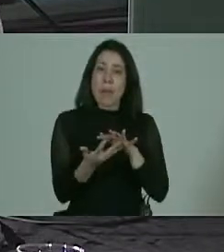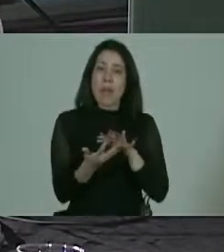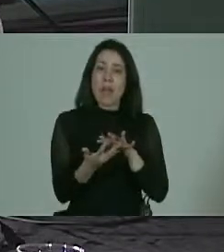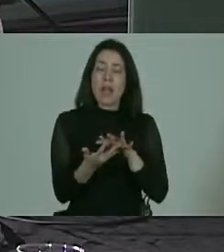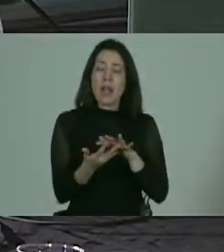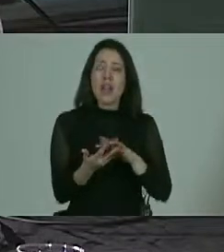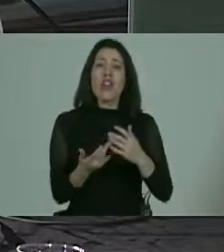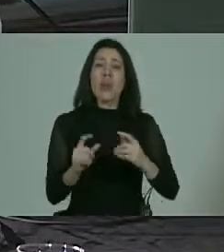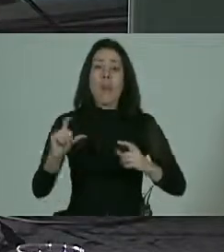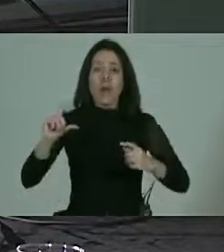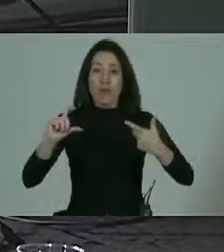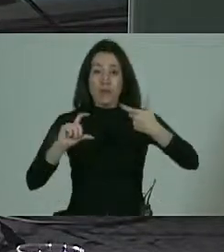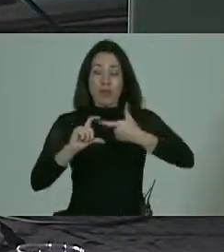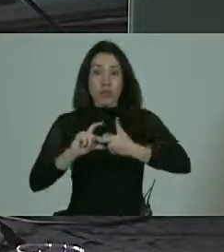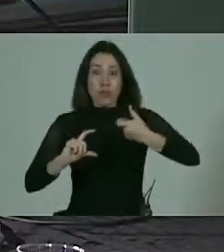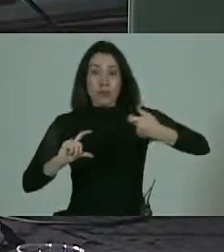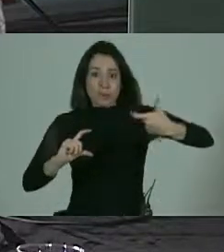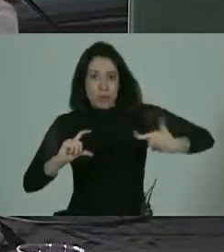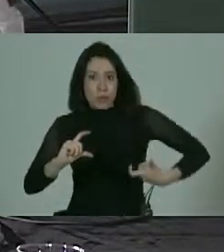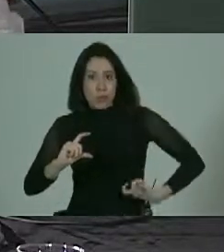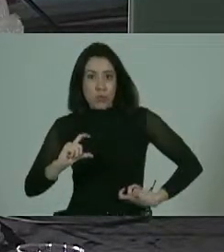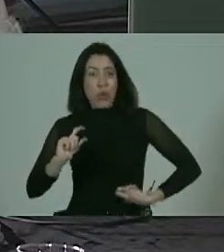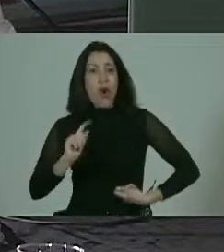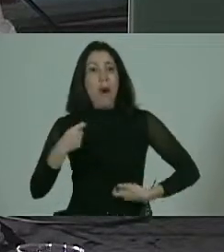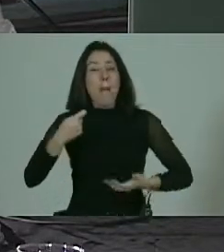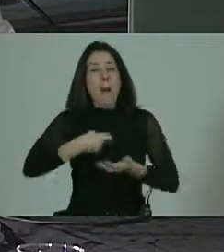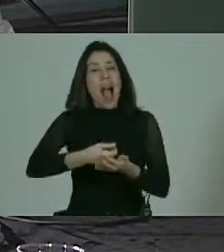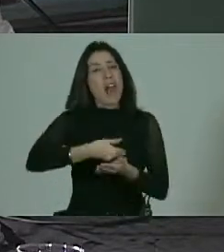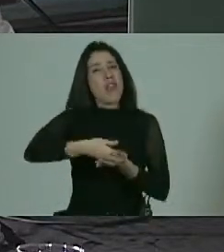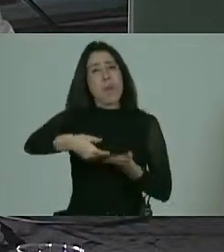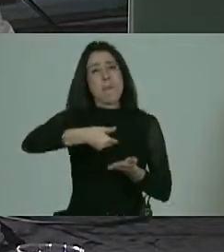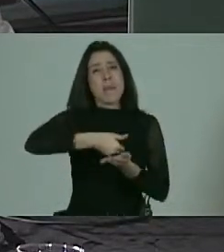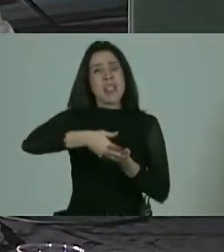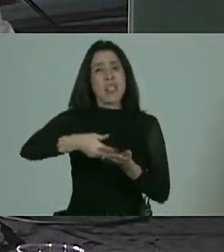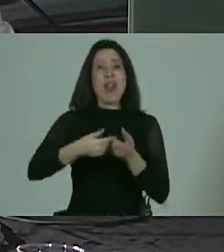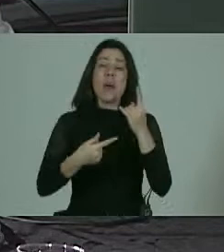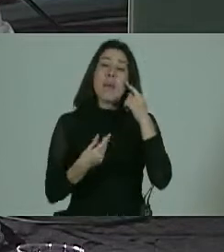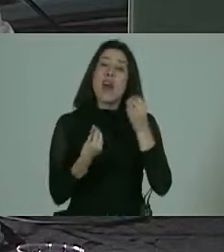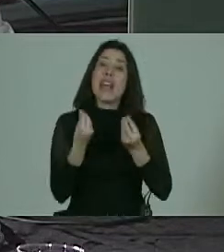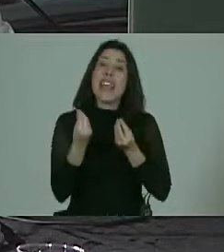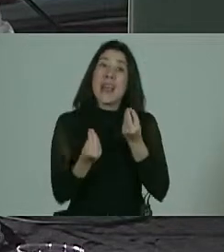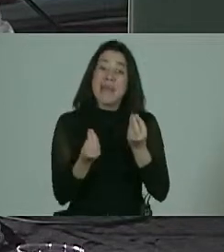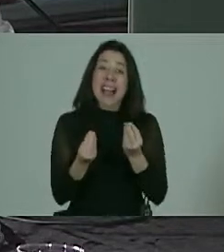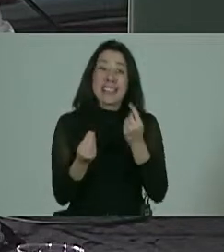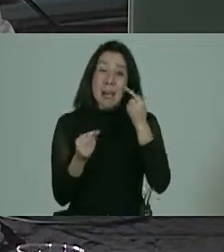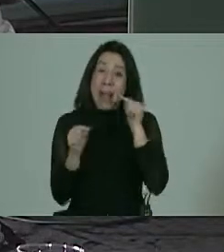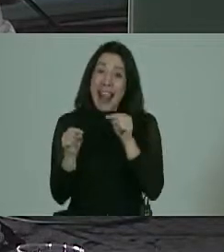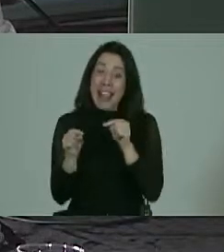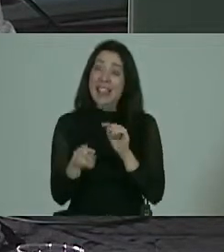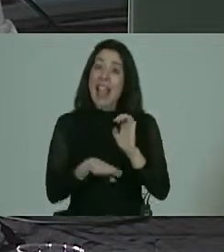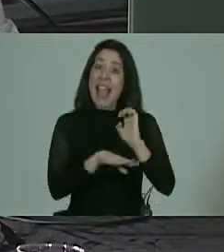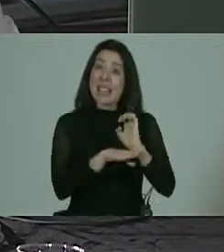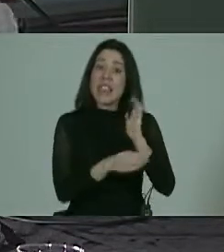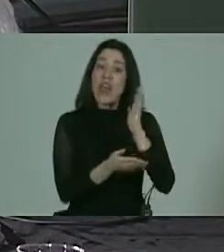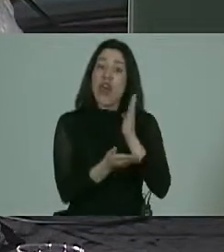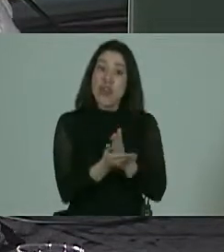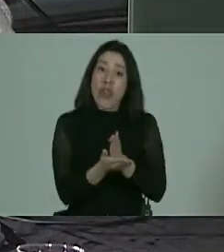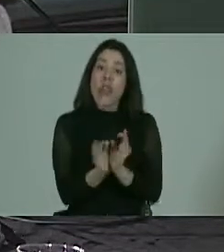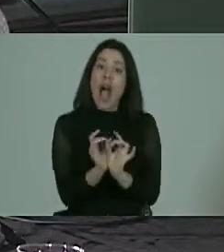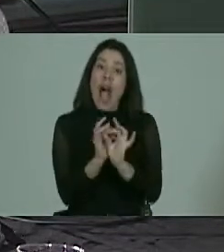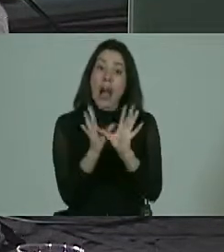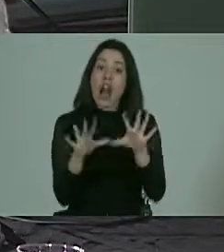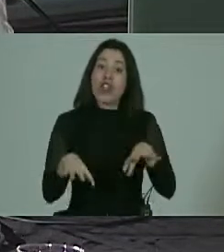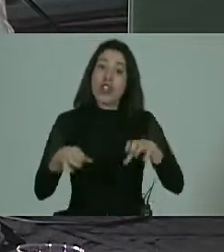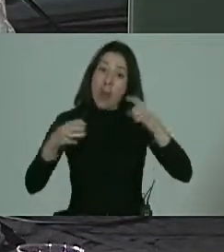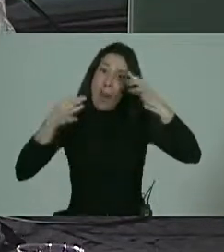como la afectación in vitro sin pagar costos millonarios lo que pasa es que para eso el estado tiene que definir tienen